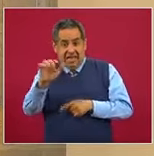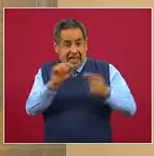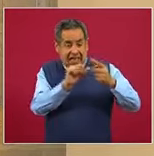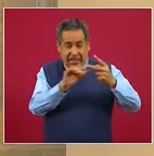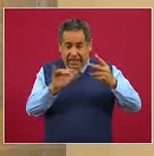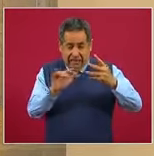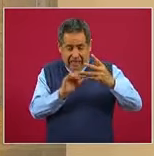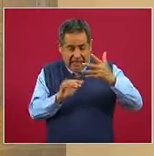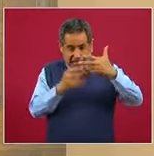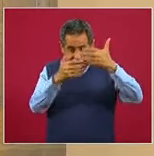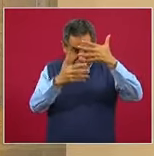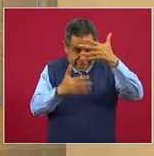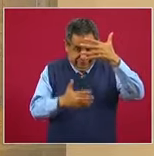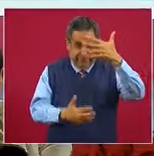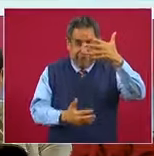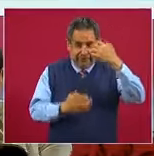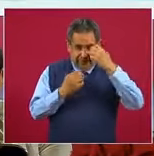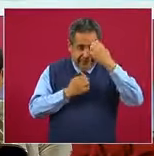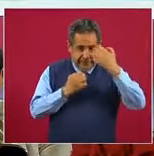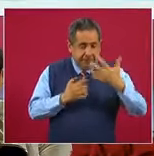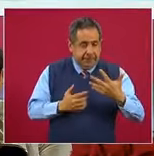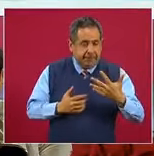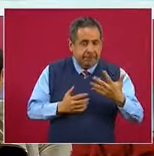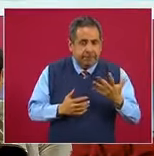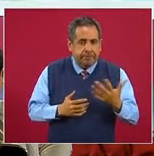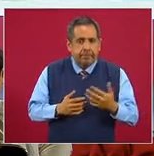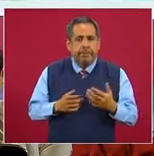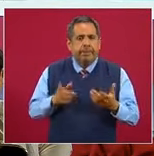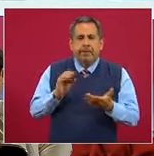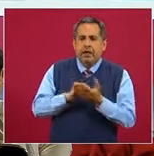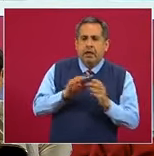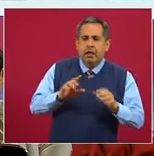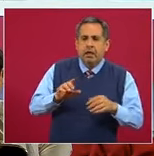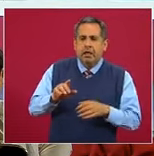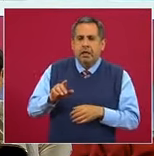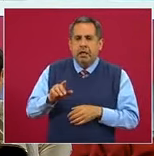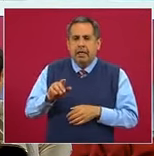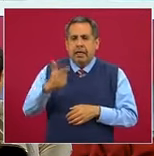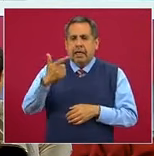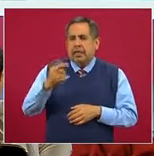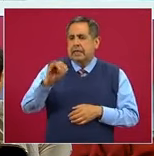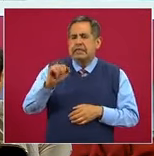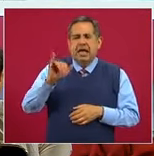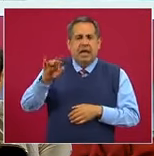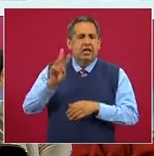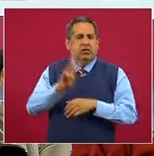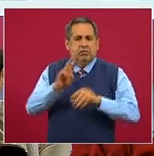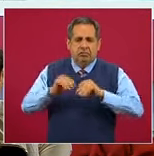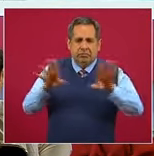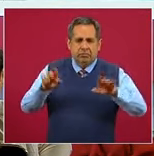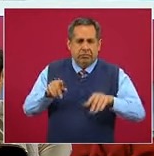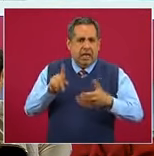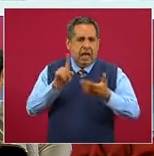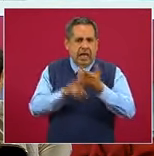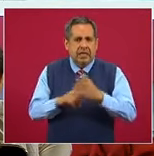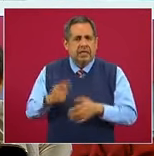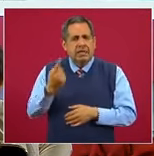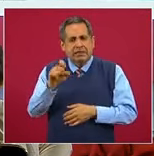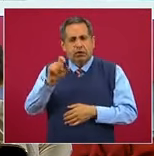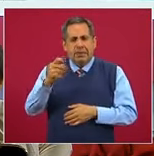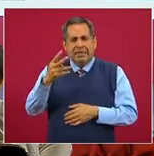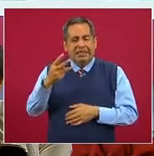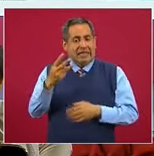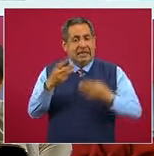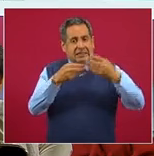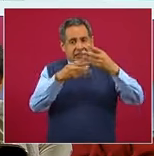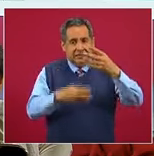virus. De estas están disponibles en la página de GSAID, que es esta. Tenemos disponibles 123, el resto en